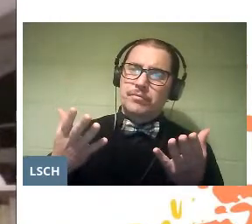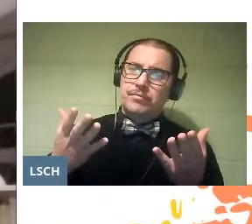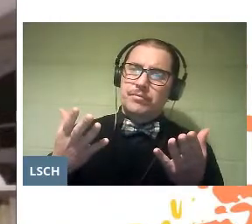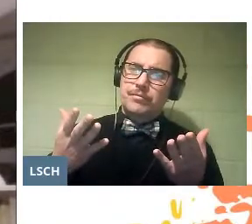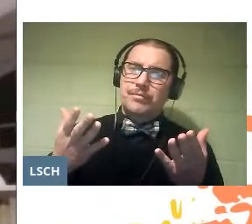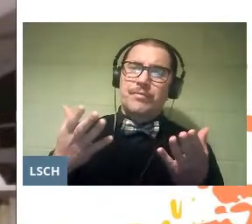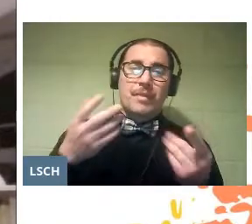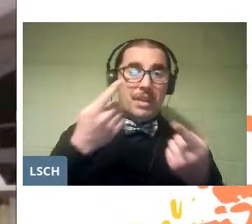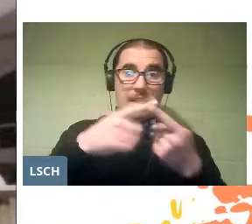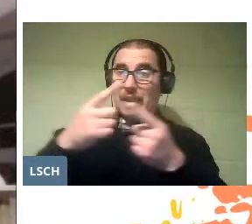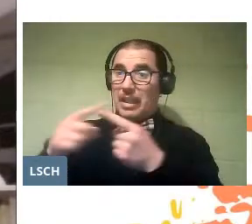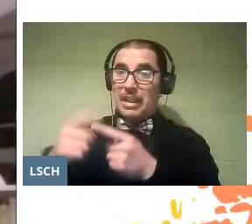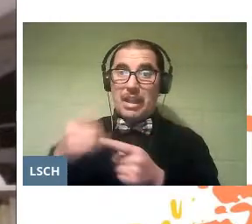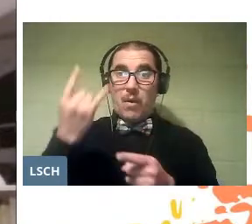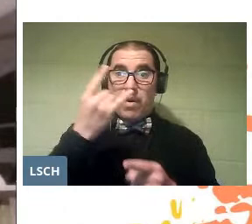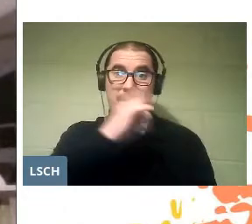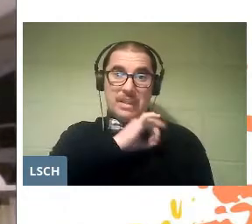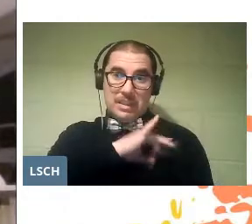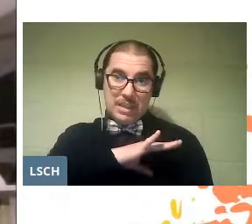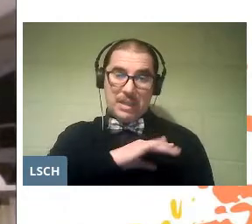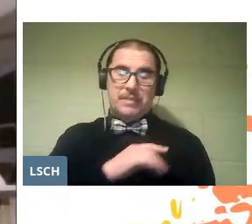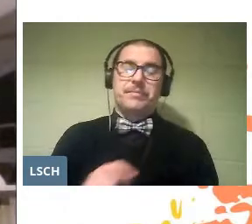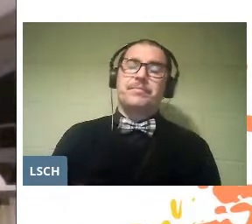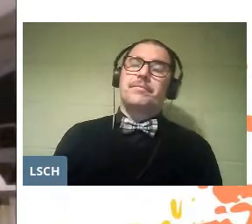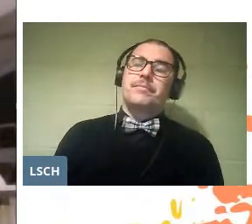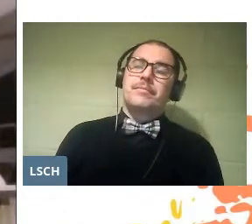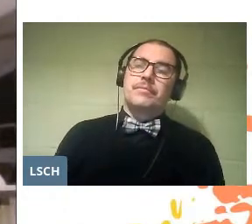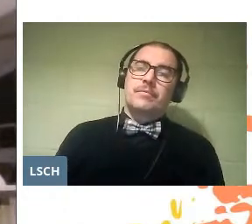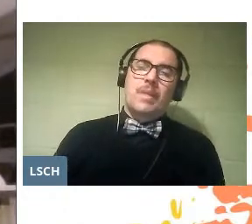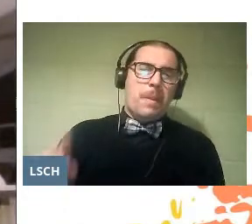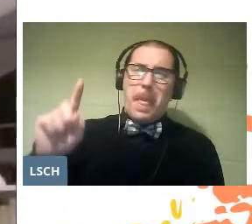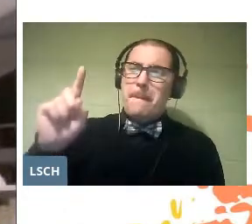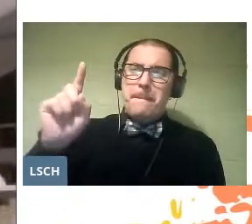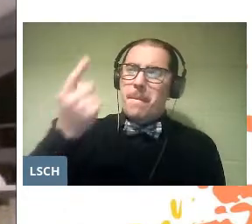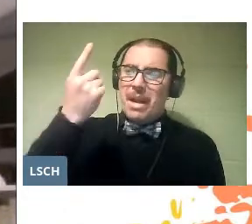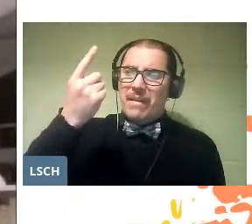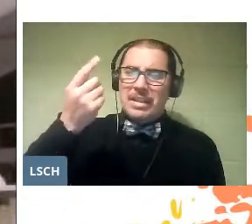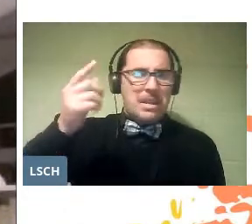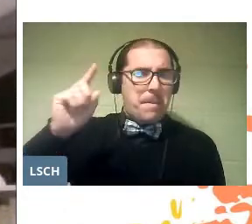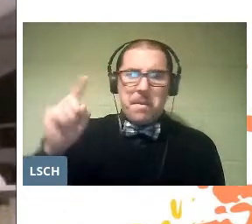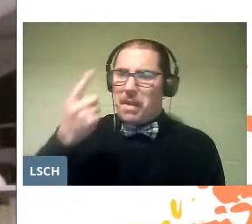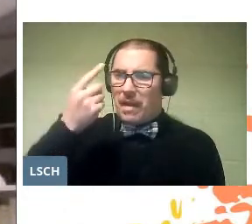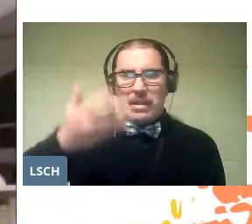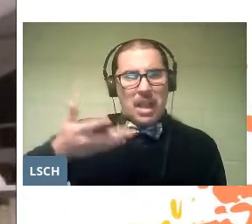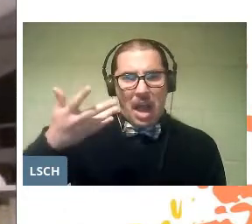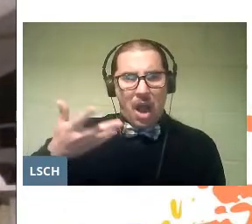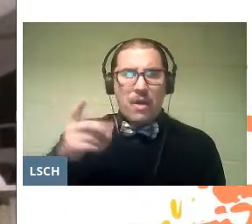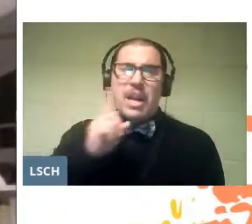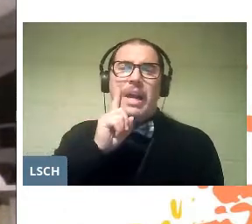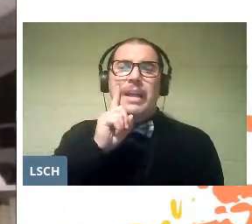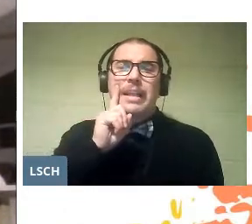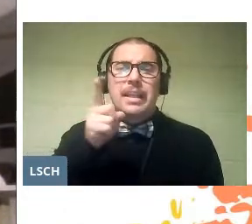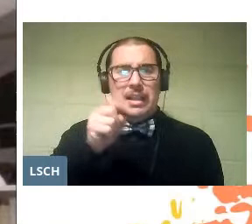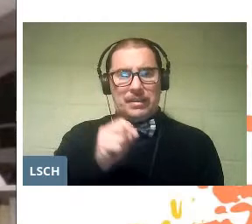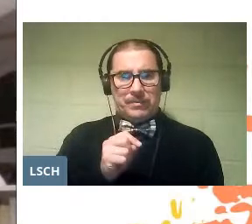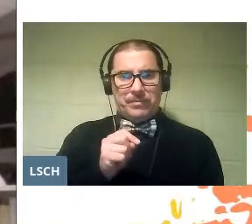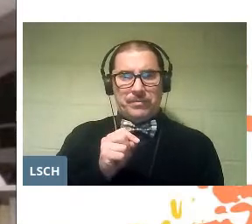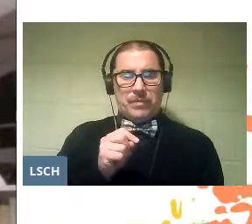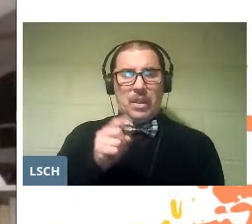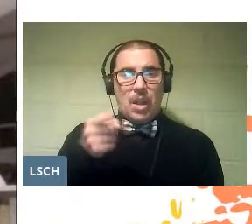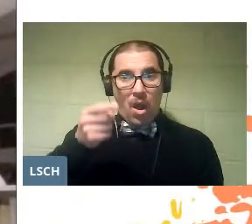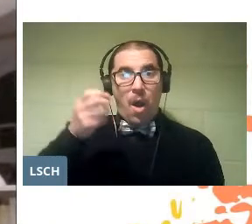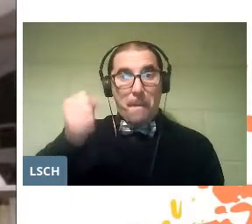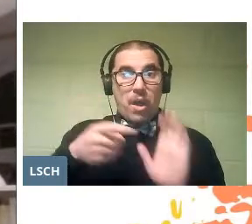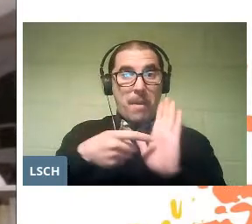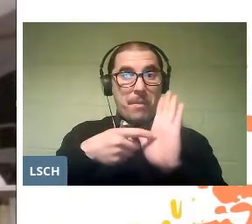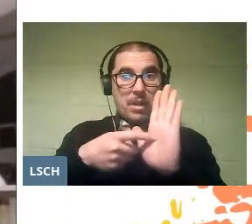las universidades chilenas. Por primera vez en este espacio estamos dándole una ventana